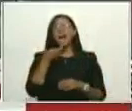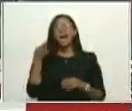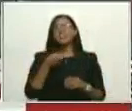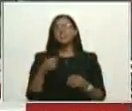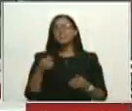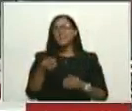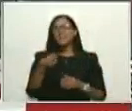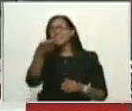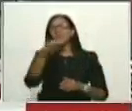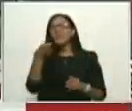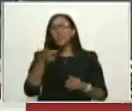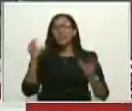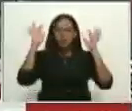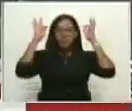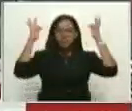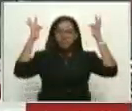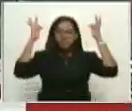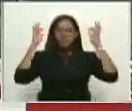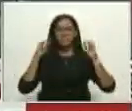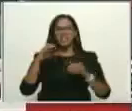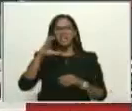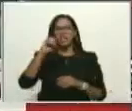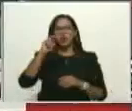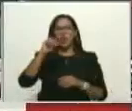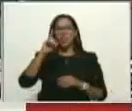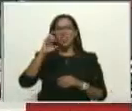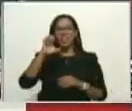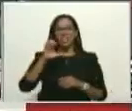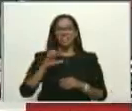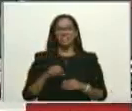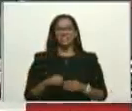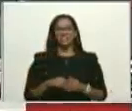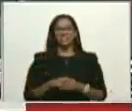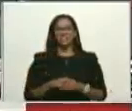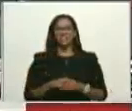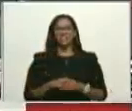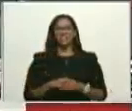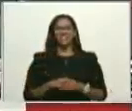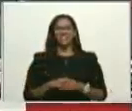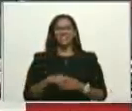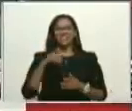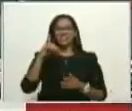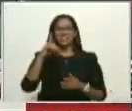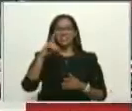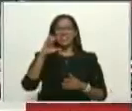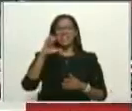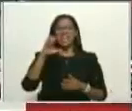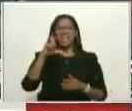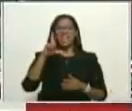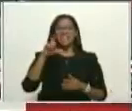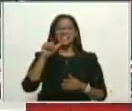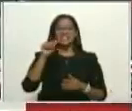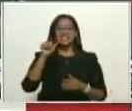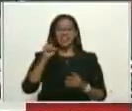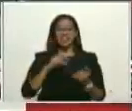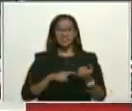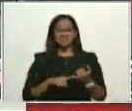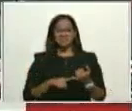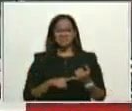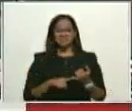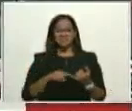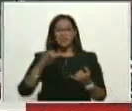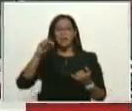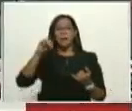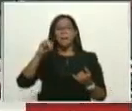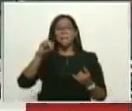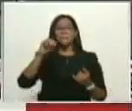está buscando el Conde del Guácharo? ¿Ah? ¿Quién más? Delsa Solórzano. Delsa Solórzano. Manuel Rosales. Es la